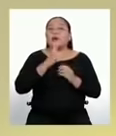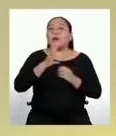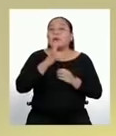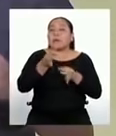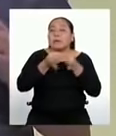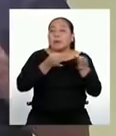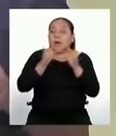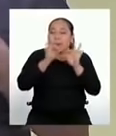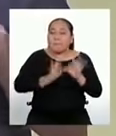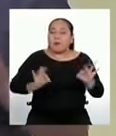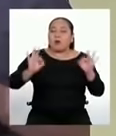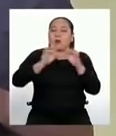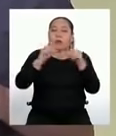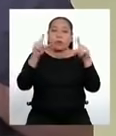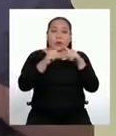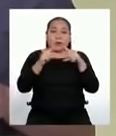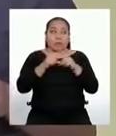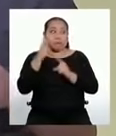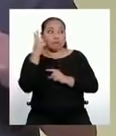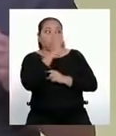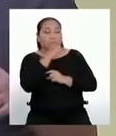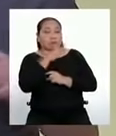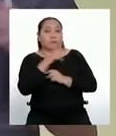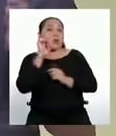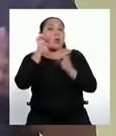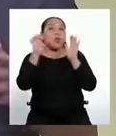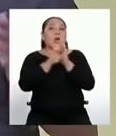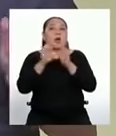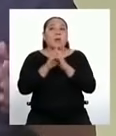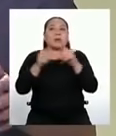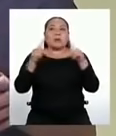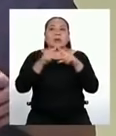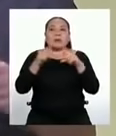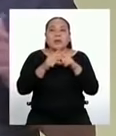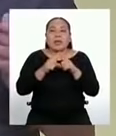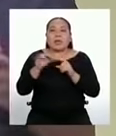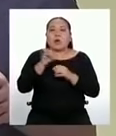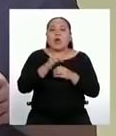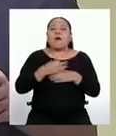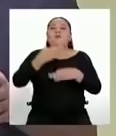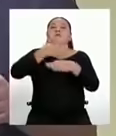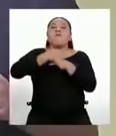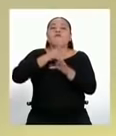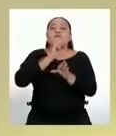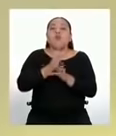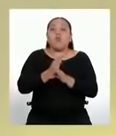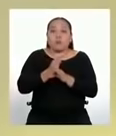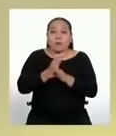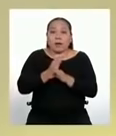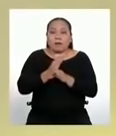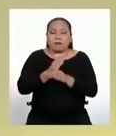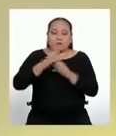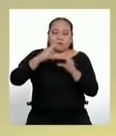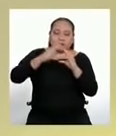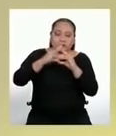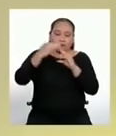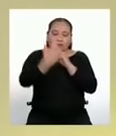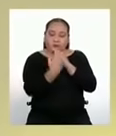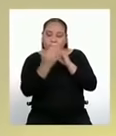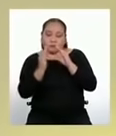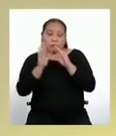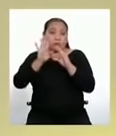triángulos. Como observamos en los ejemplos, los triángulos son una forma geométrica bidimensional que ha estado presente